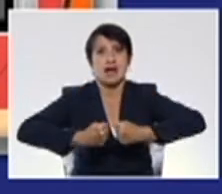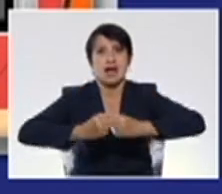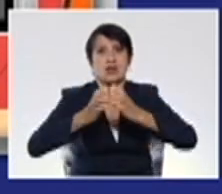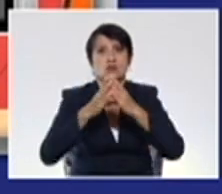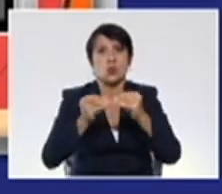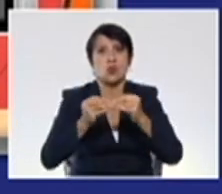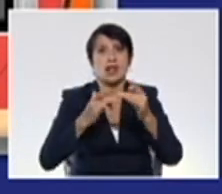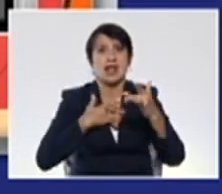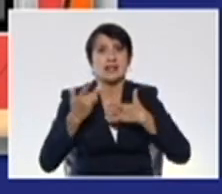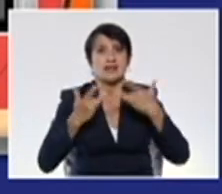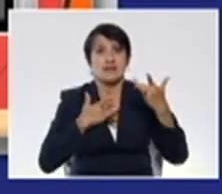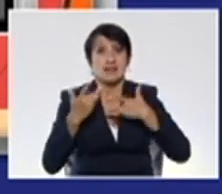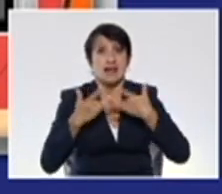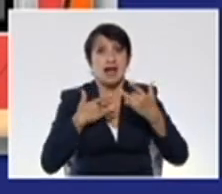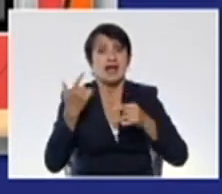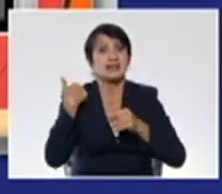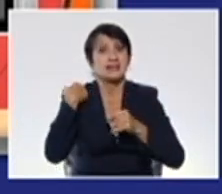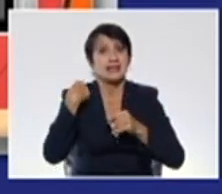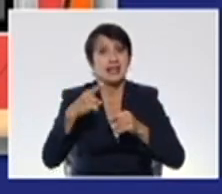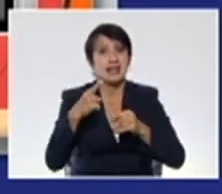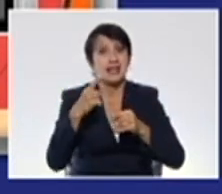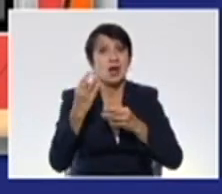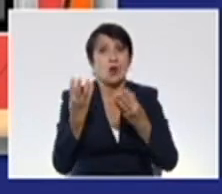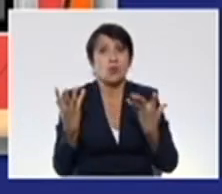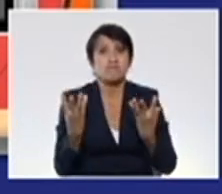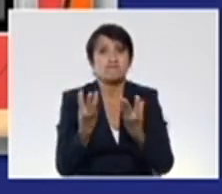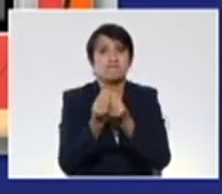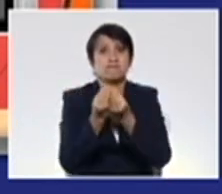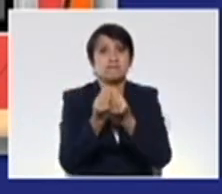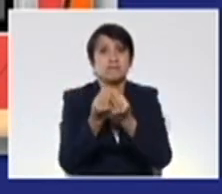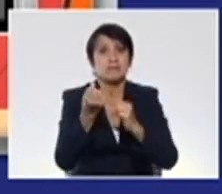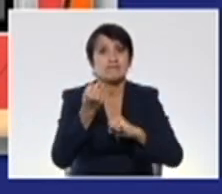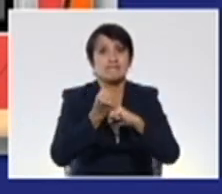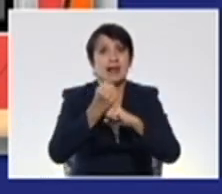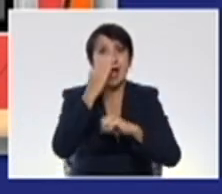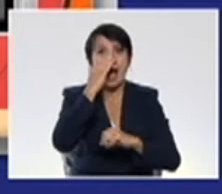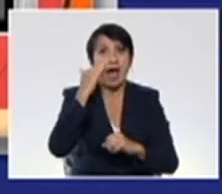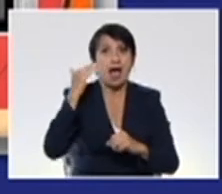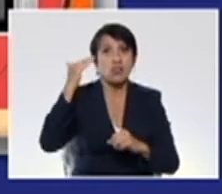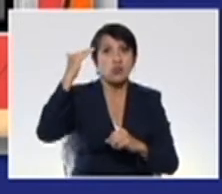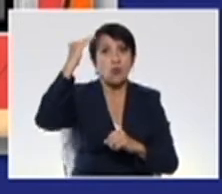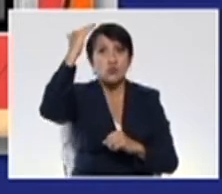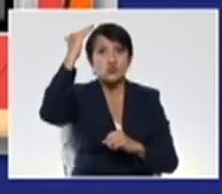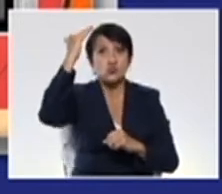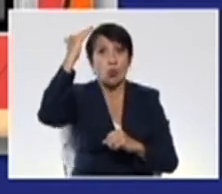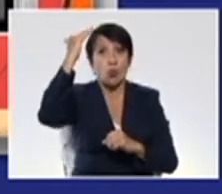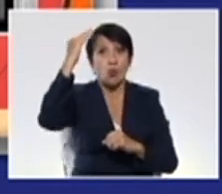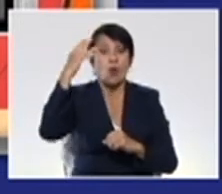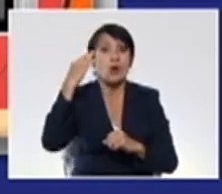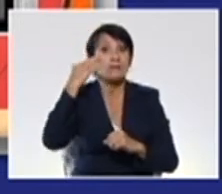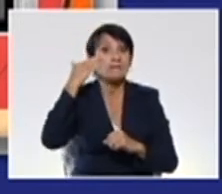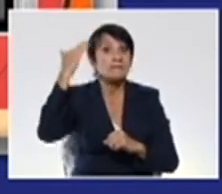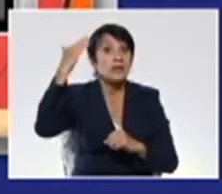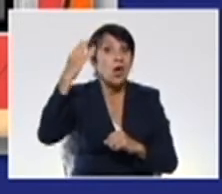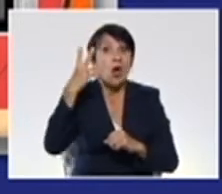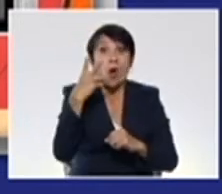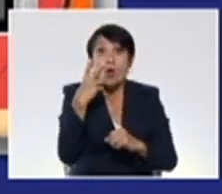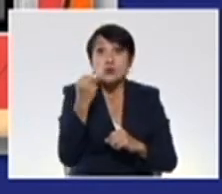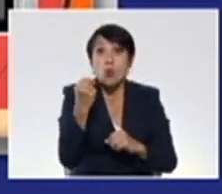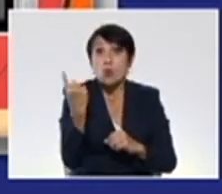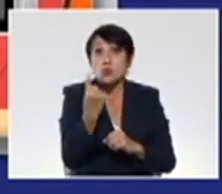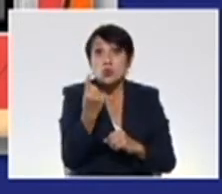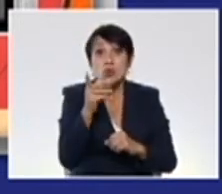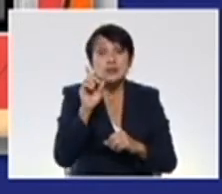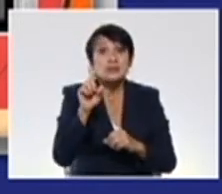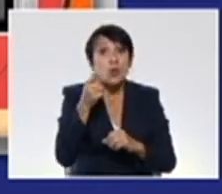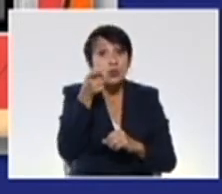que estemos realizando tienen que hacerse con la compañía de un adulto. Es decir, no puedo hacerlo sin supervisión, por